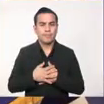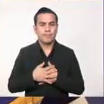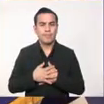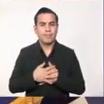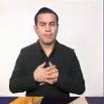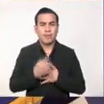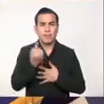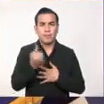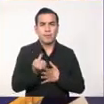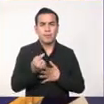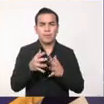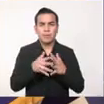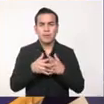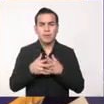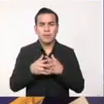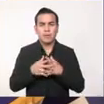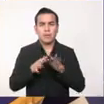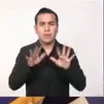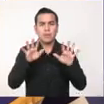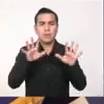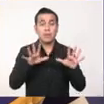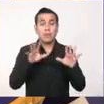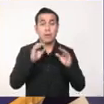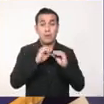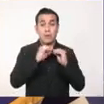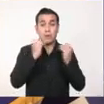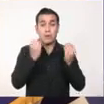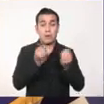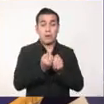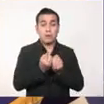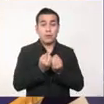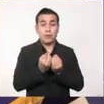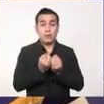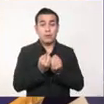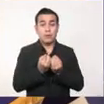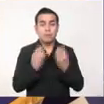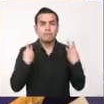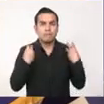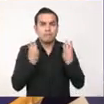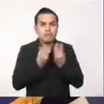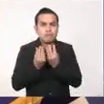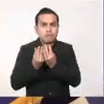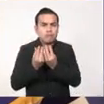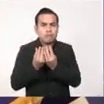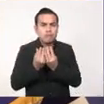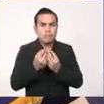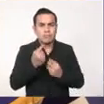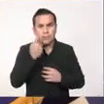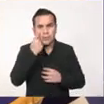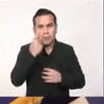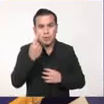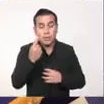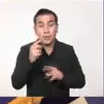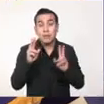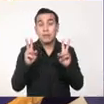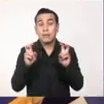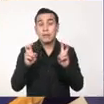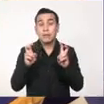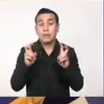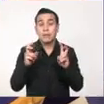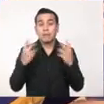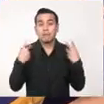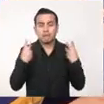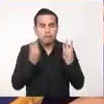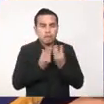el enviado especial se reúne con 10 organizaciones de la sociedad civil para escuchar la versión de la